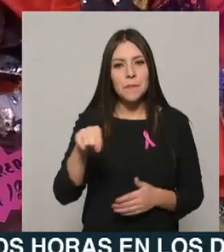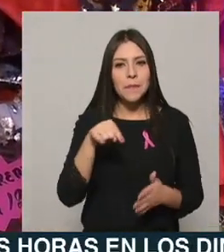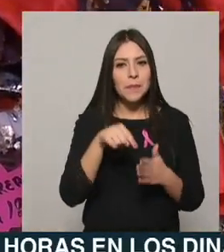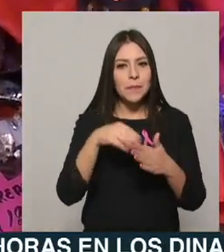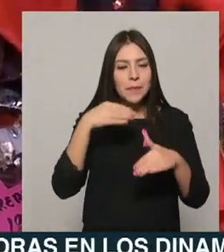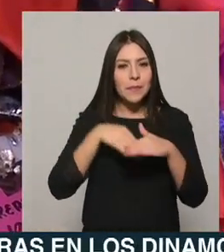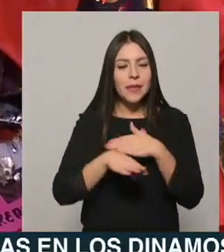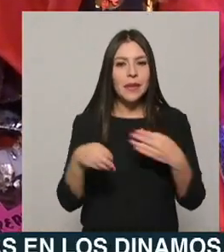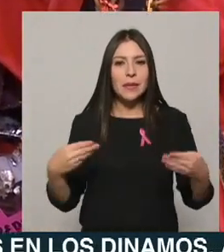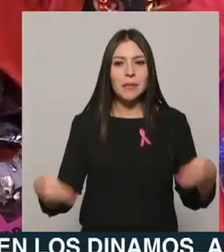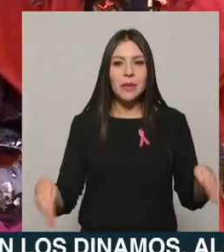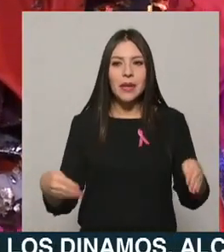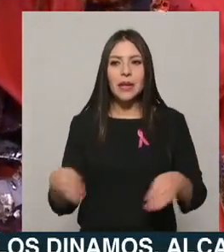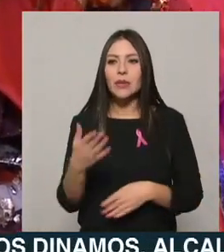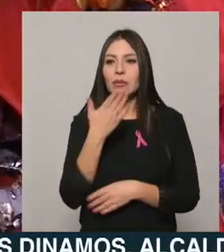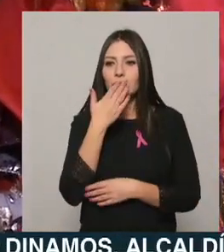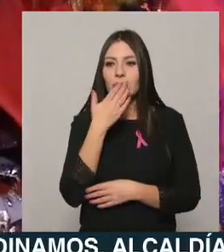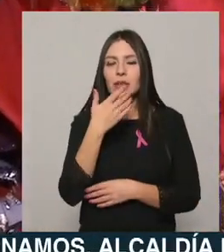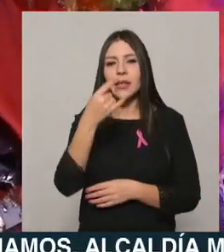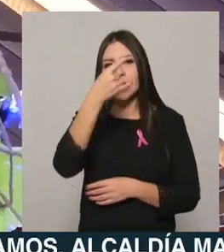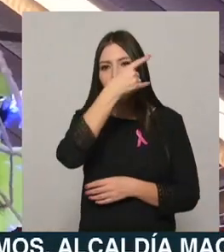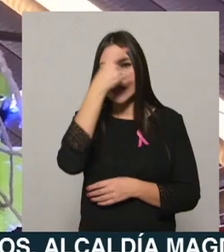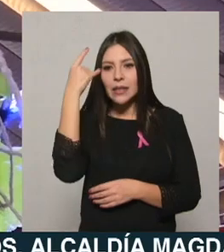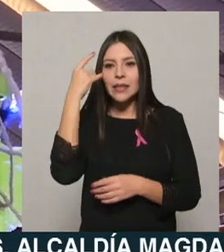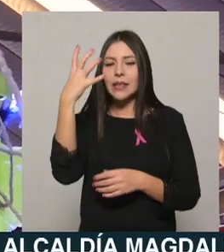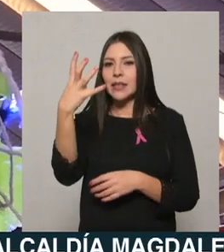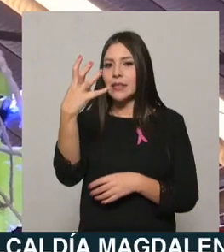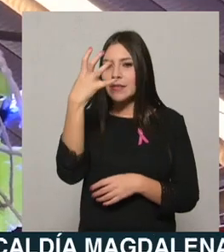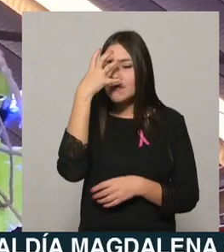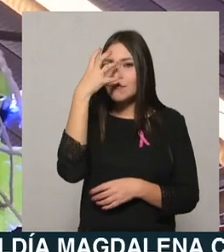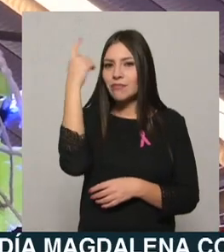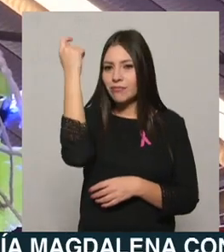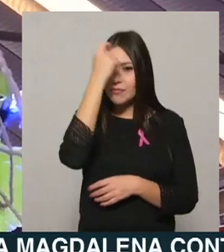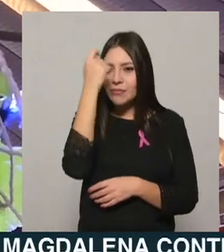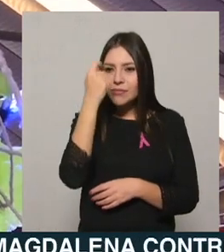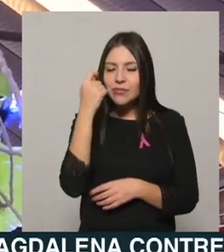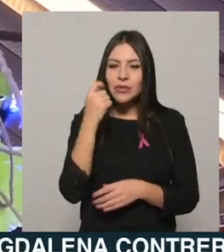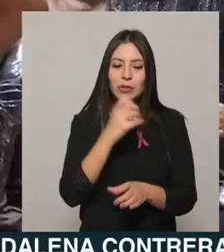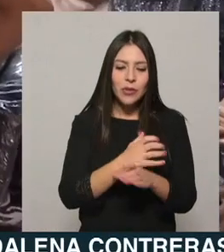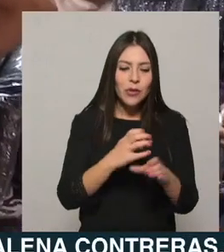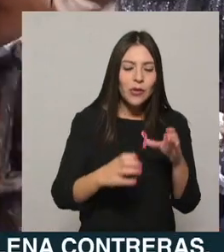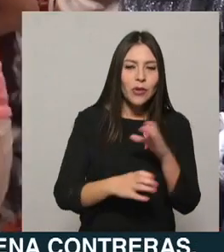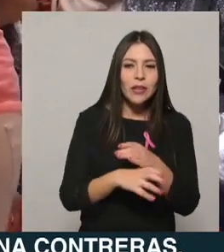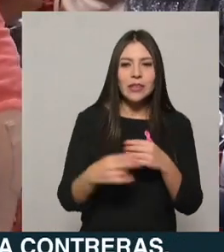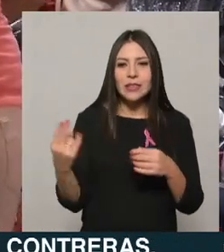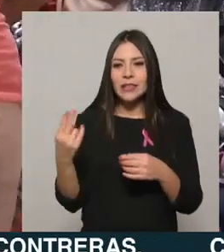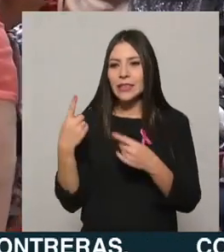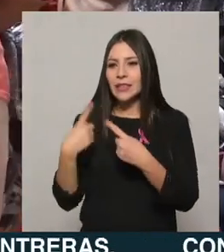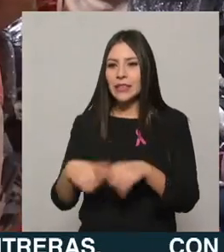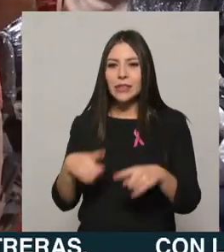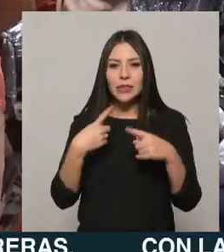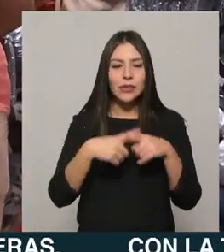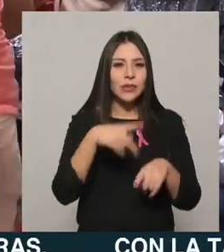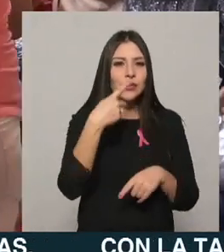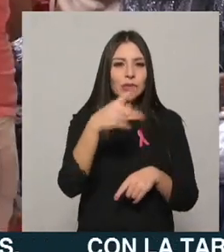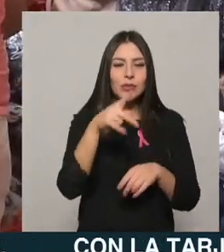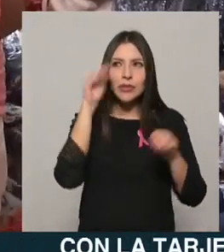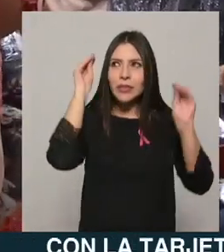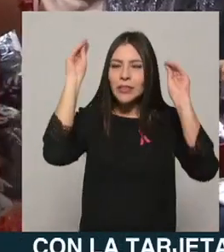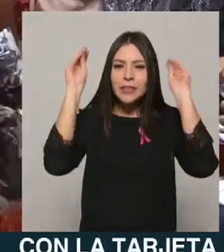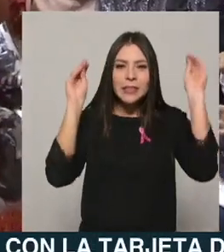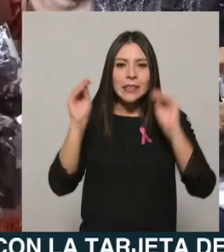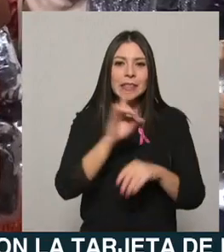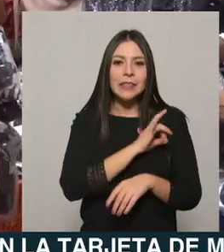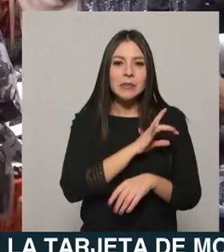los precios en máscaras, disfraces, maquillajes, utensilios y demás artículos de terror se adaptan